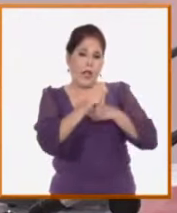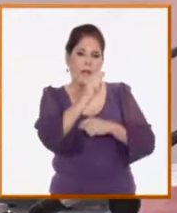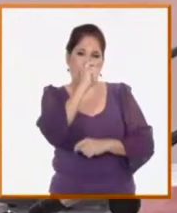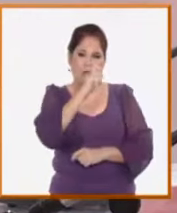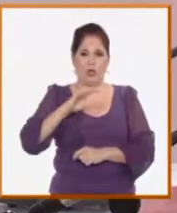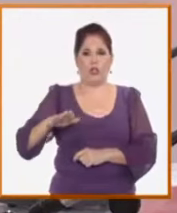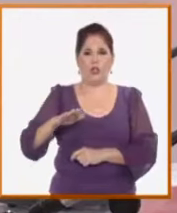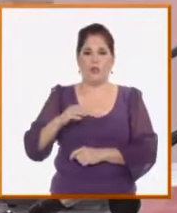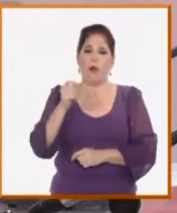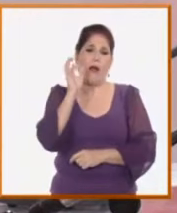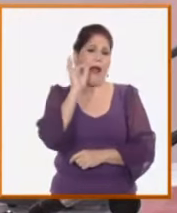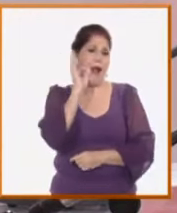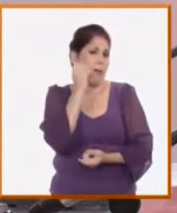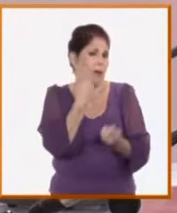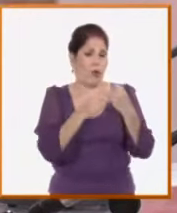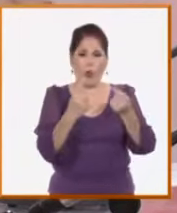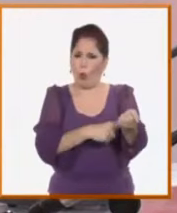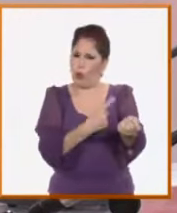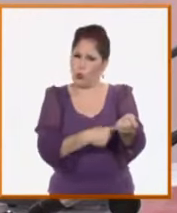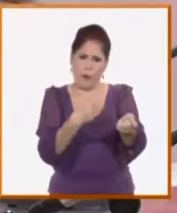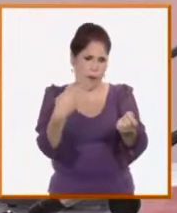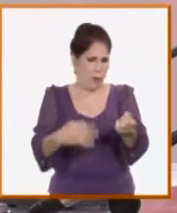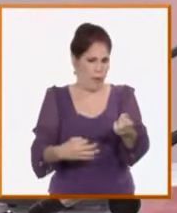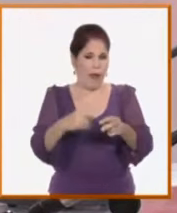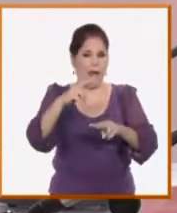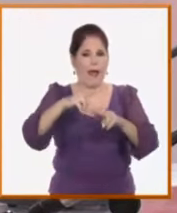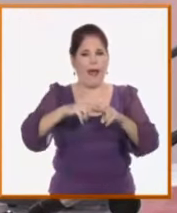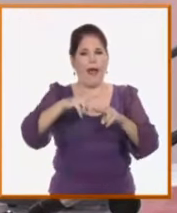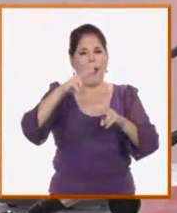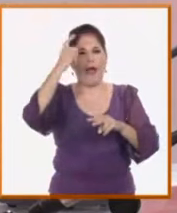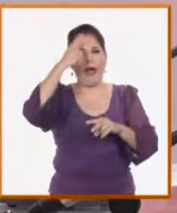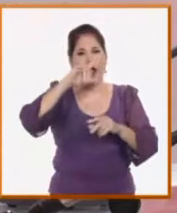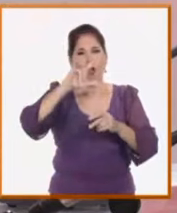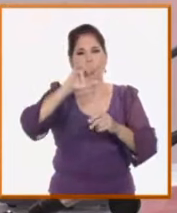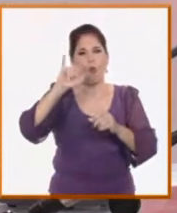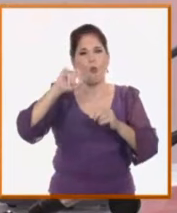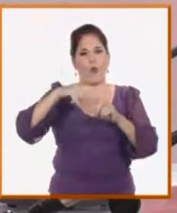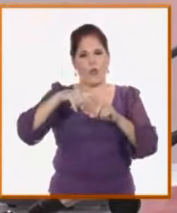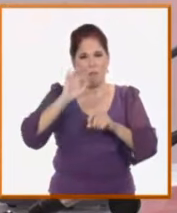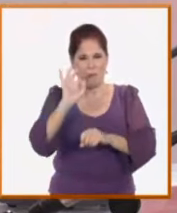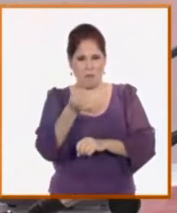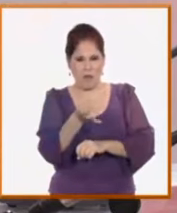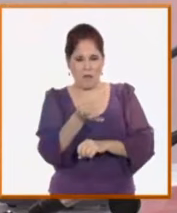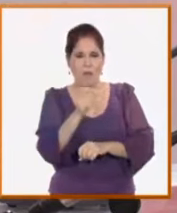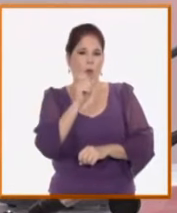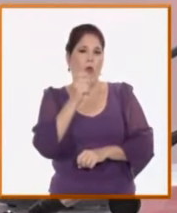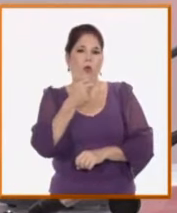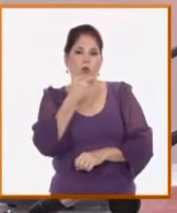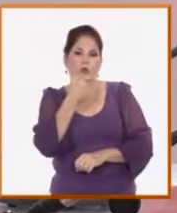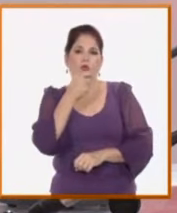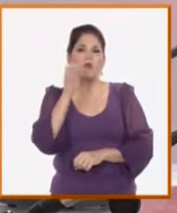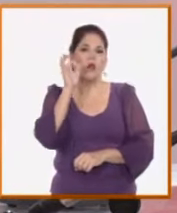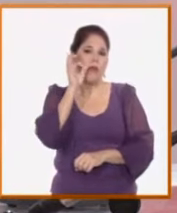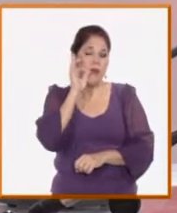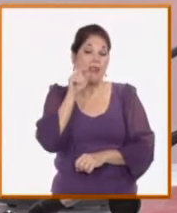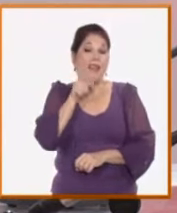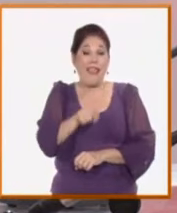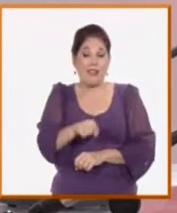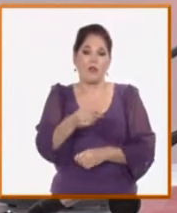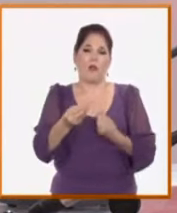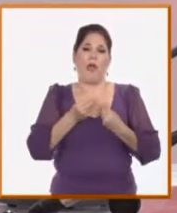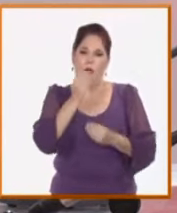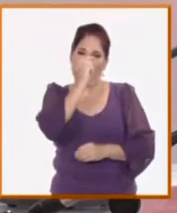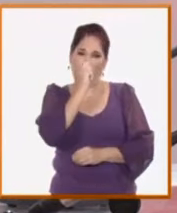muchos caramelos como es el cosa el truco trato como dicen eh caramelos y dulces con fentanilo que era